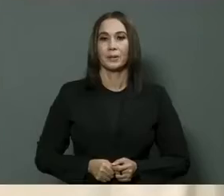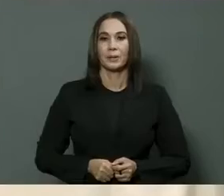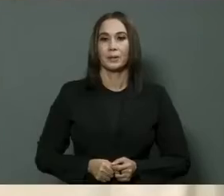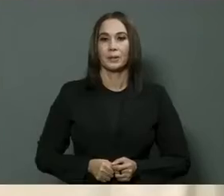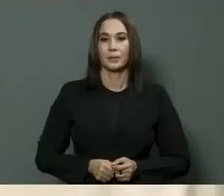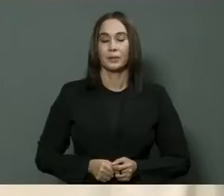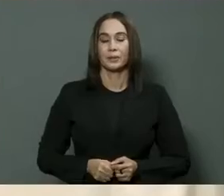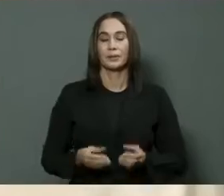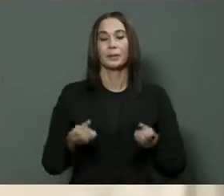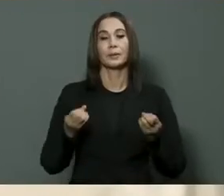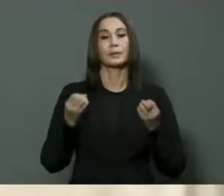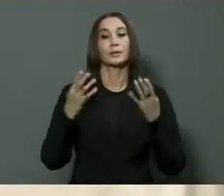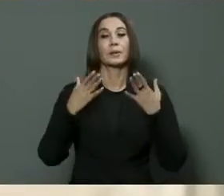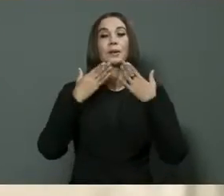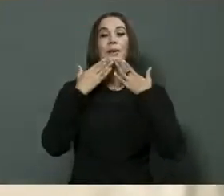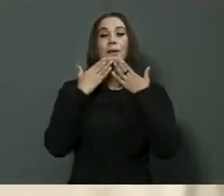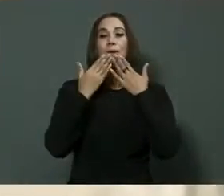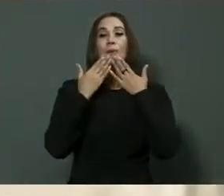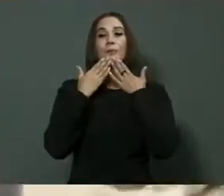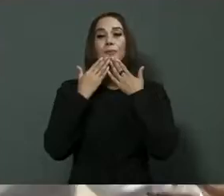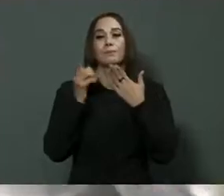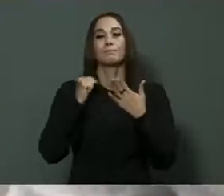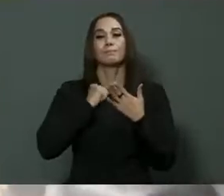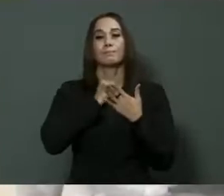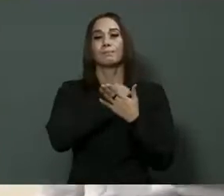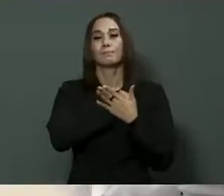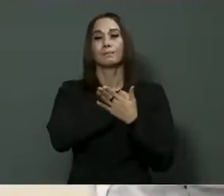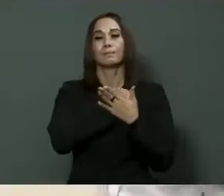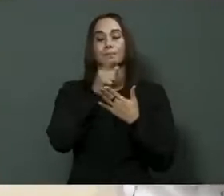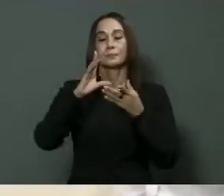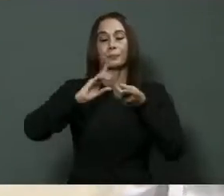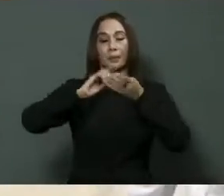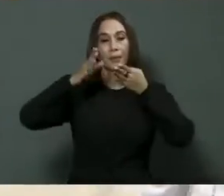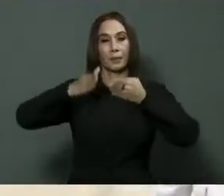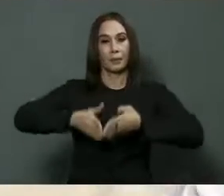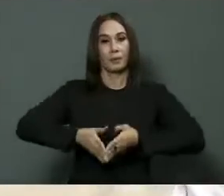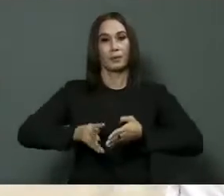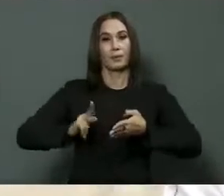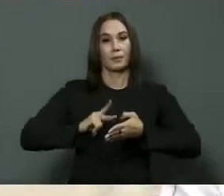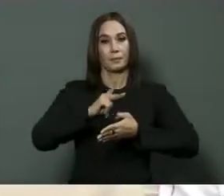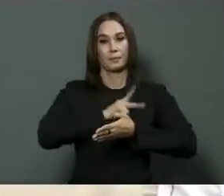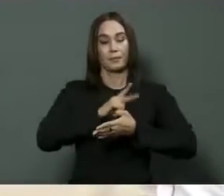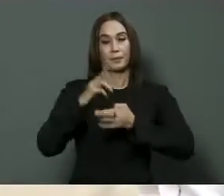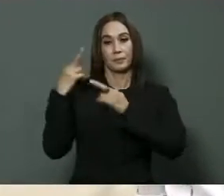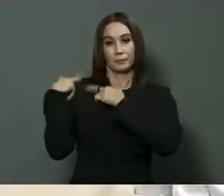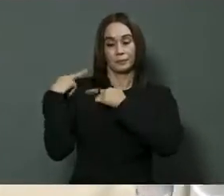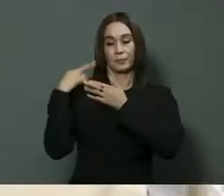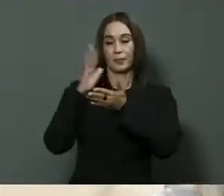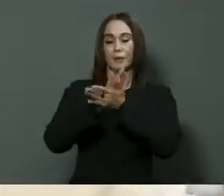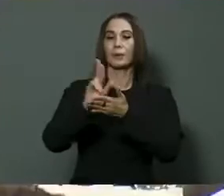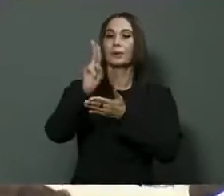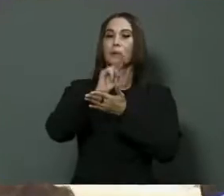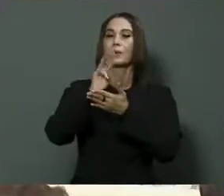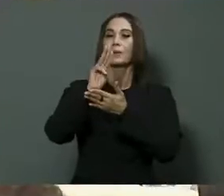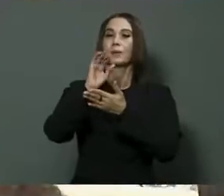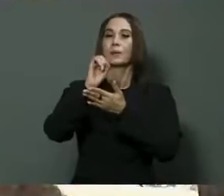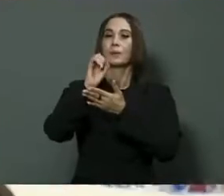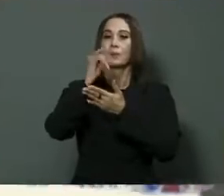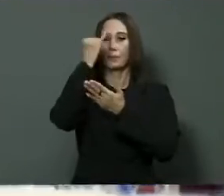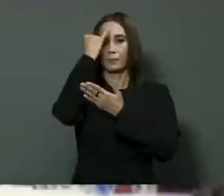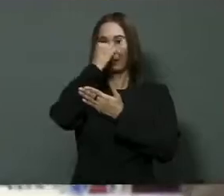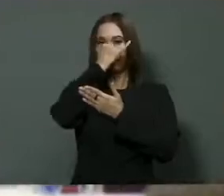Muchas gracias, Reverendo Padre Isaac García, director, vicerrector ejecutivo de la Universidad